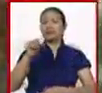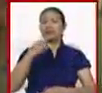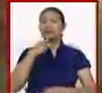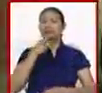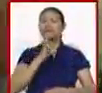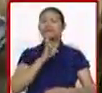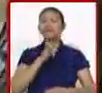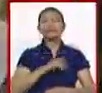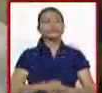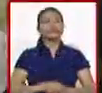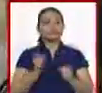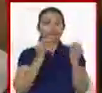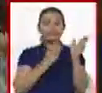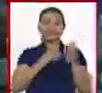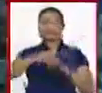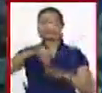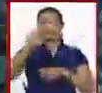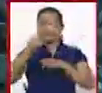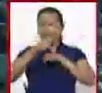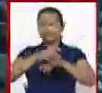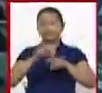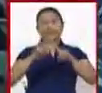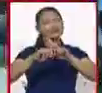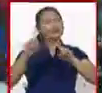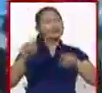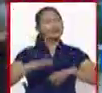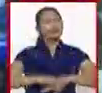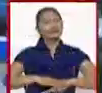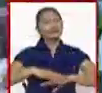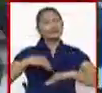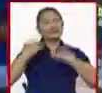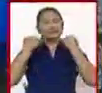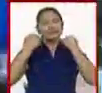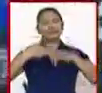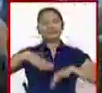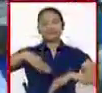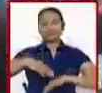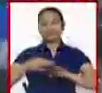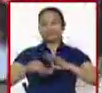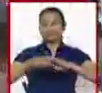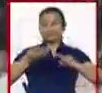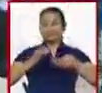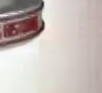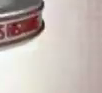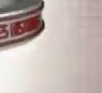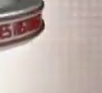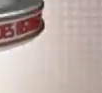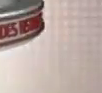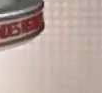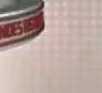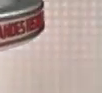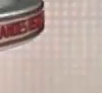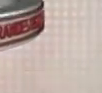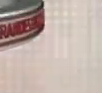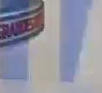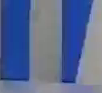aseguró que también ellos van a organizar otra marcha, pero aún todavía no han dado a conocer la fecha ni la hora.